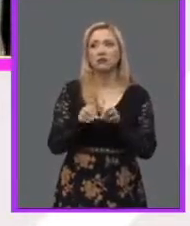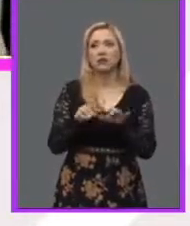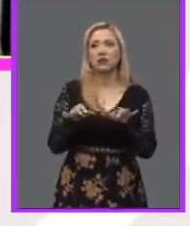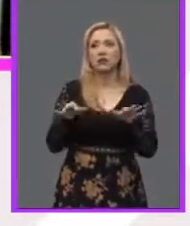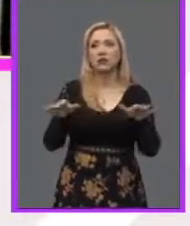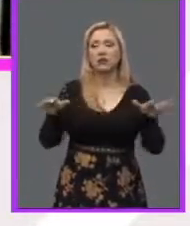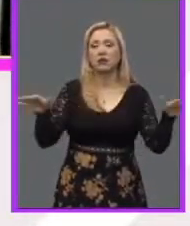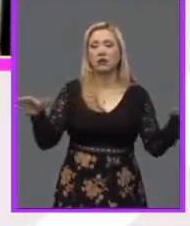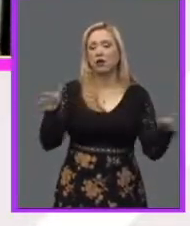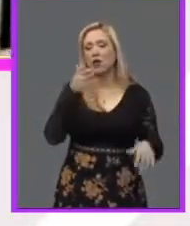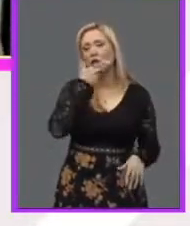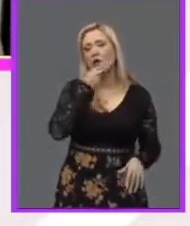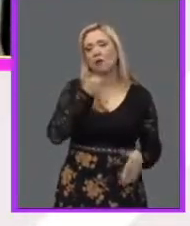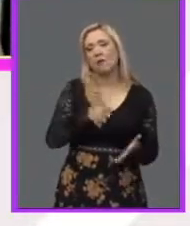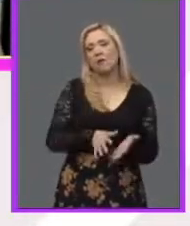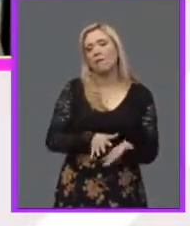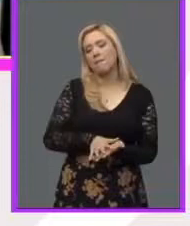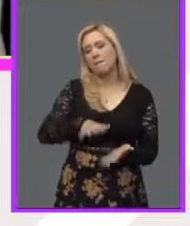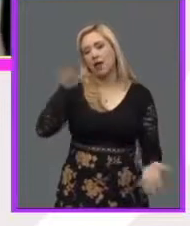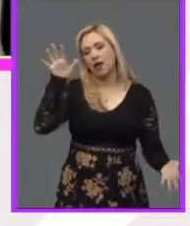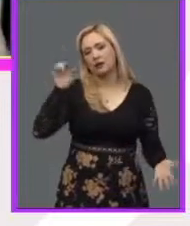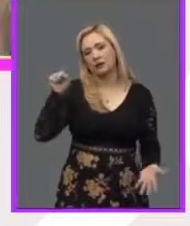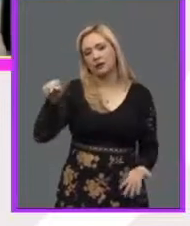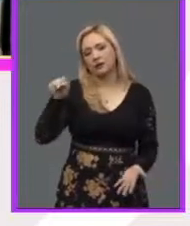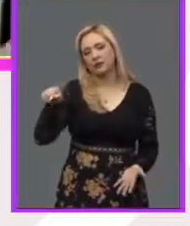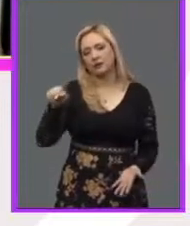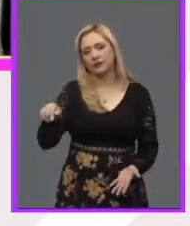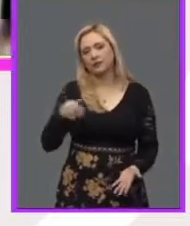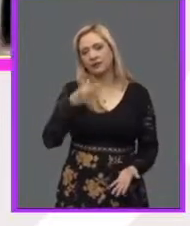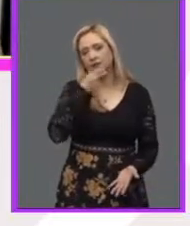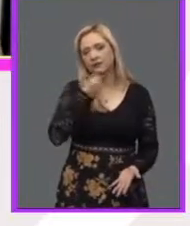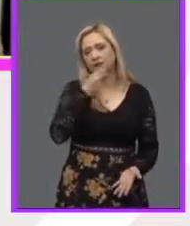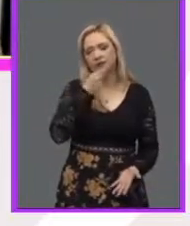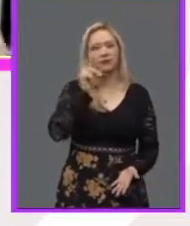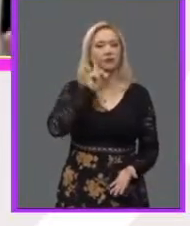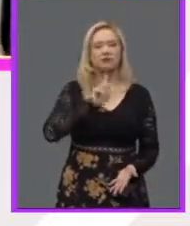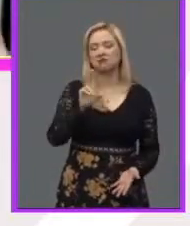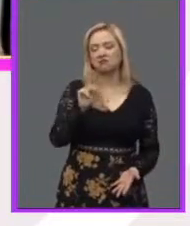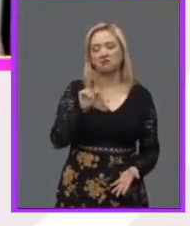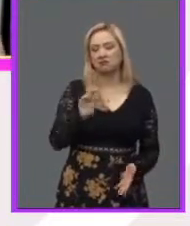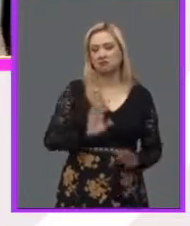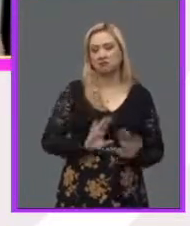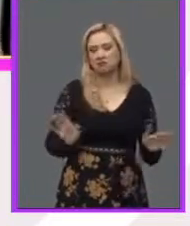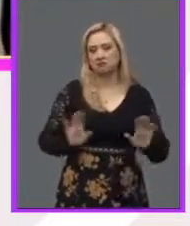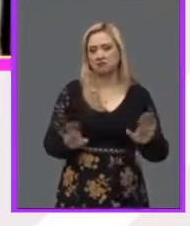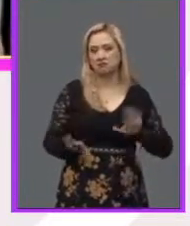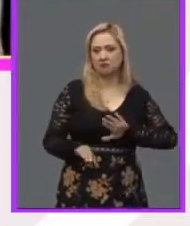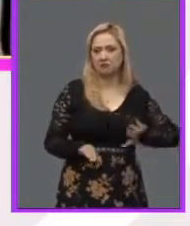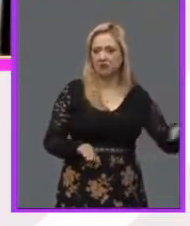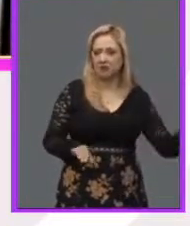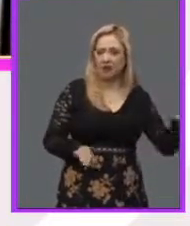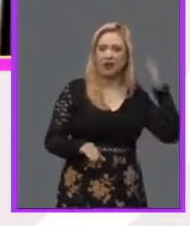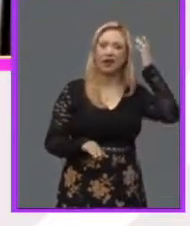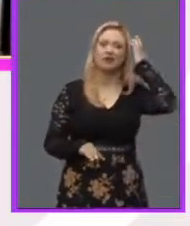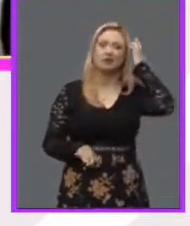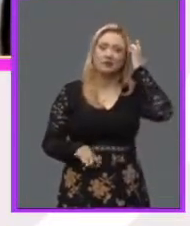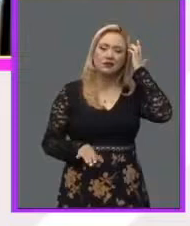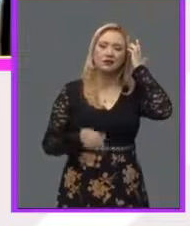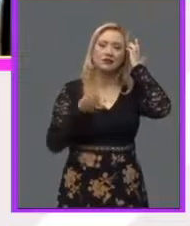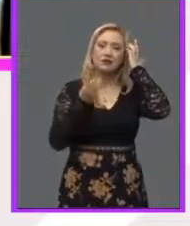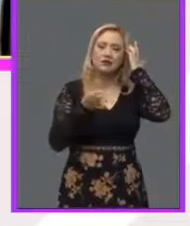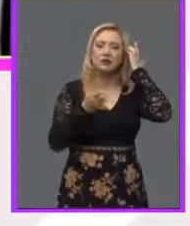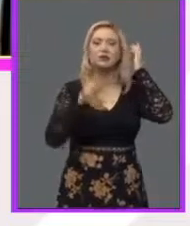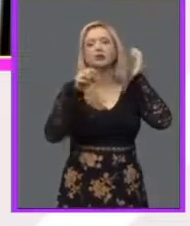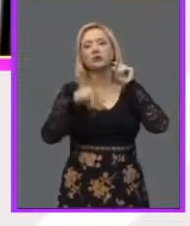unir. Digo para los hombres, pues porque esa división de vivienda y lugar de trabajo para las mujeres nunca ha existido como tal, siempre ha estado en el mismo espacio.